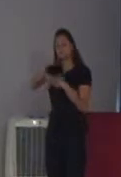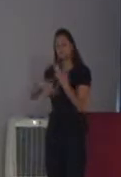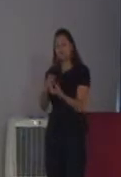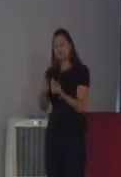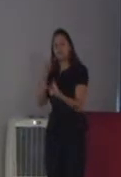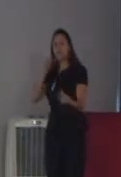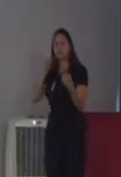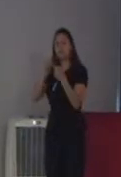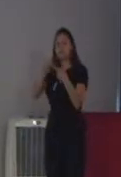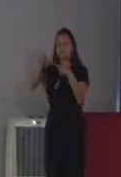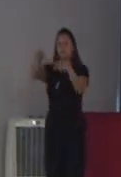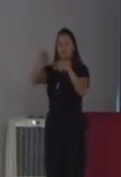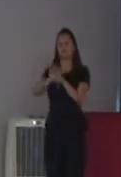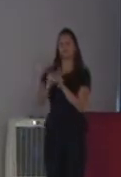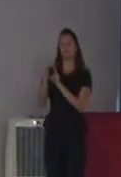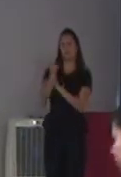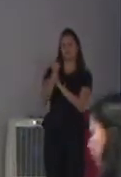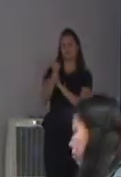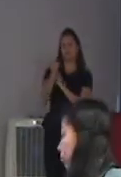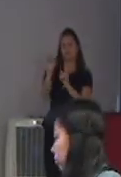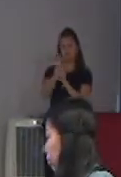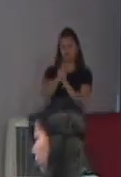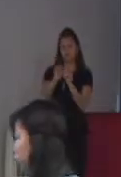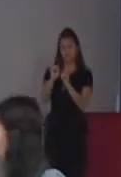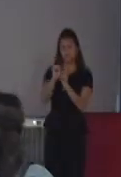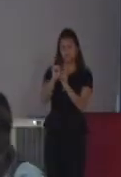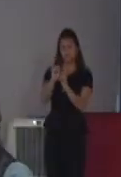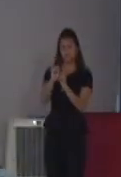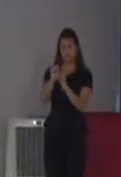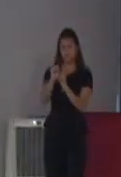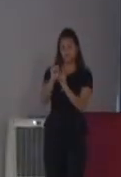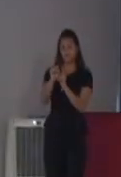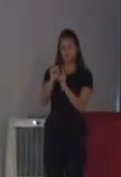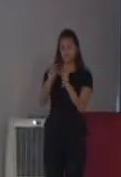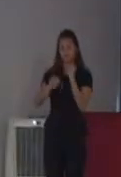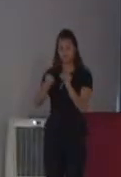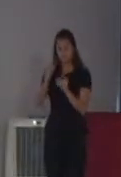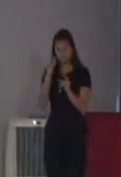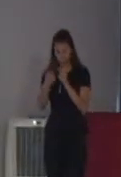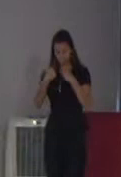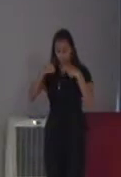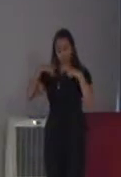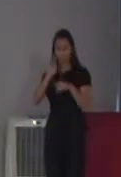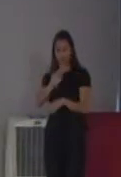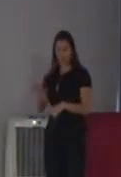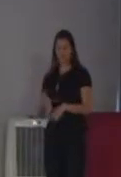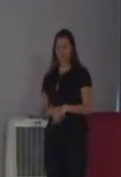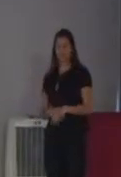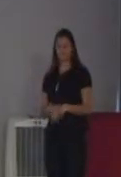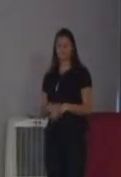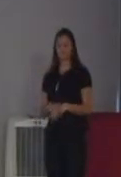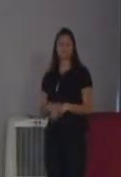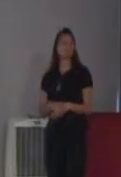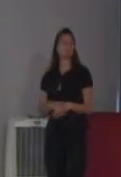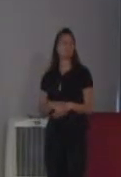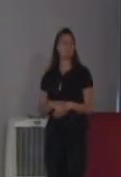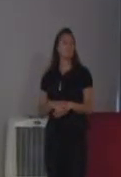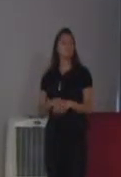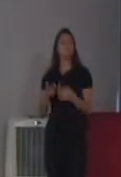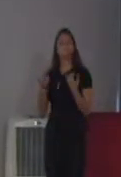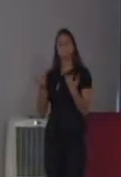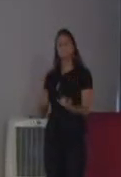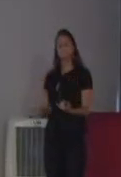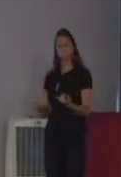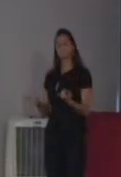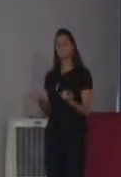de la sociedad y no al revés, ¿sí? Entonces, digamos eso por una parte. Pero ¿qué es preocupante